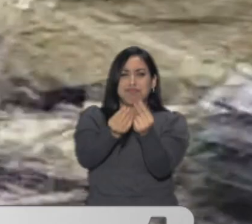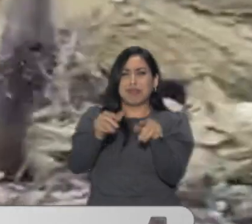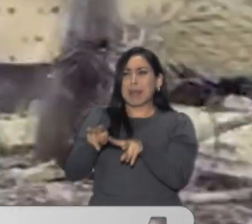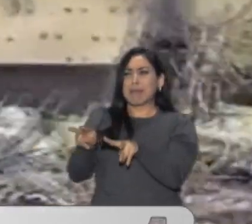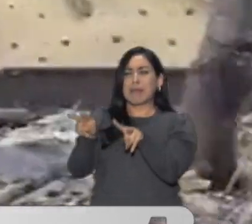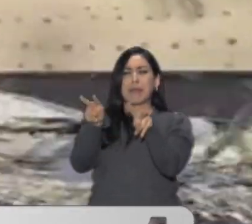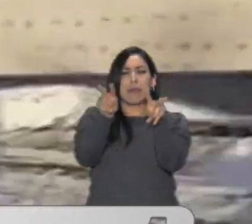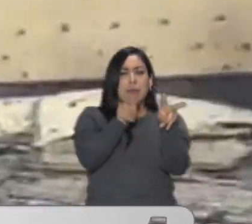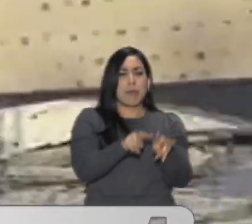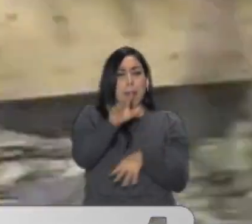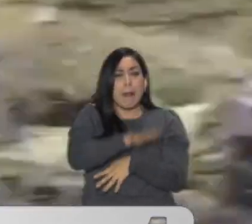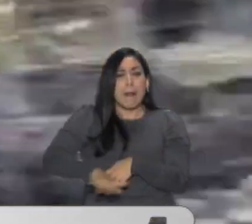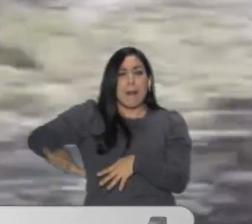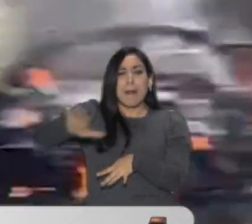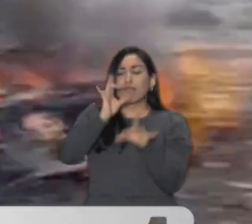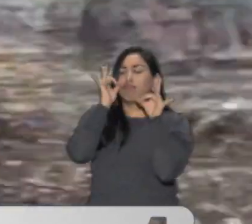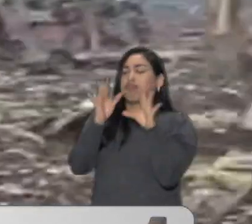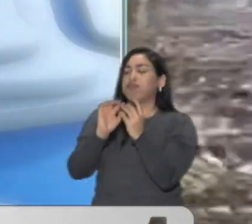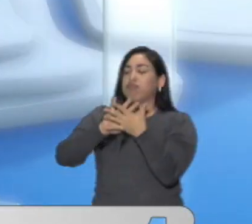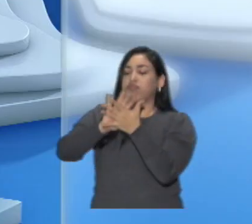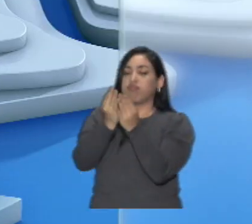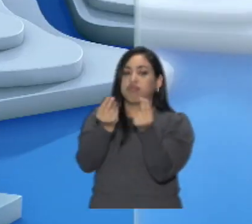patentes por casi todo el país.